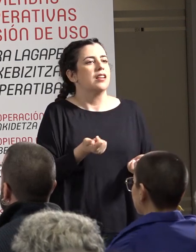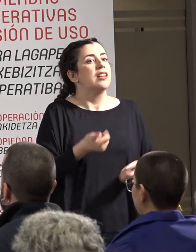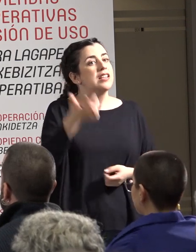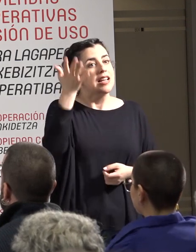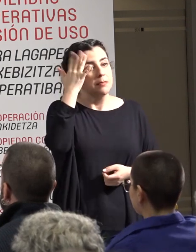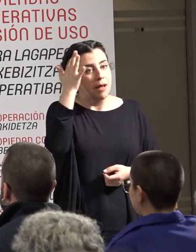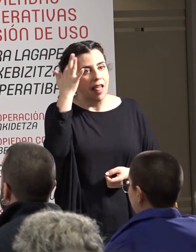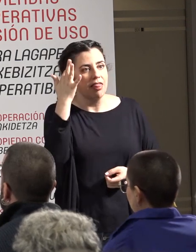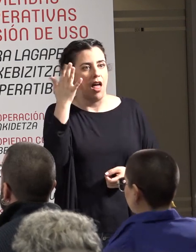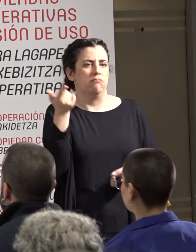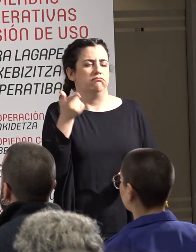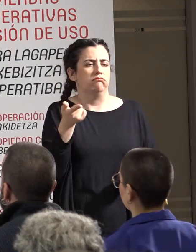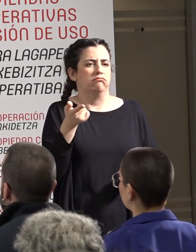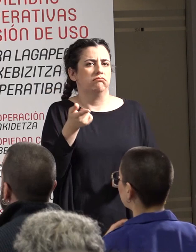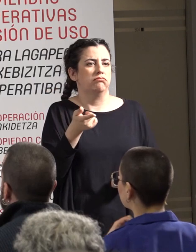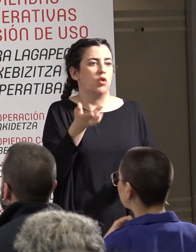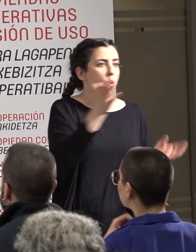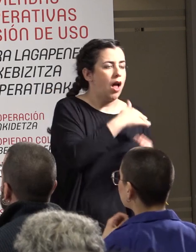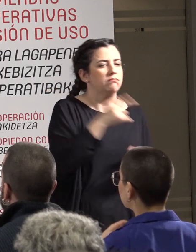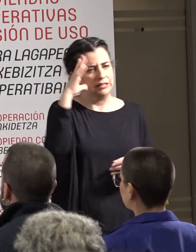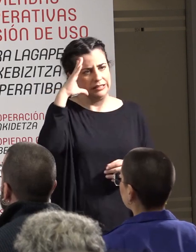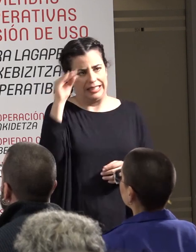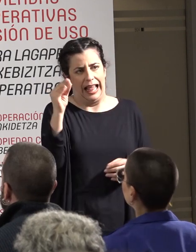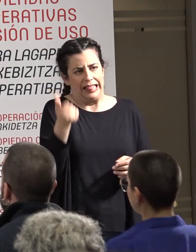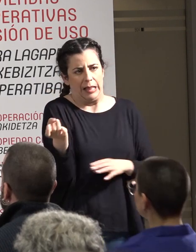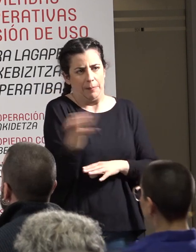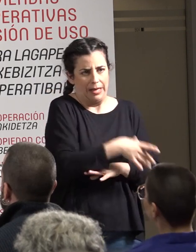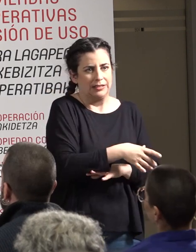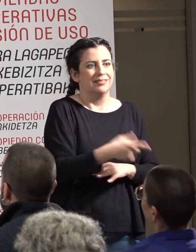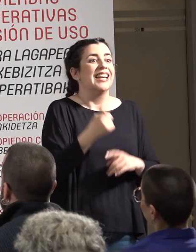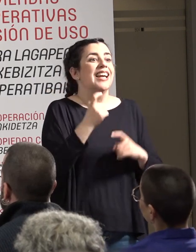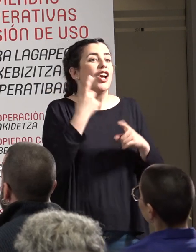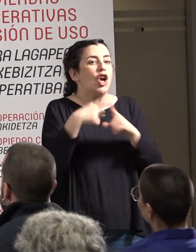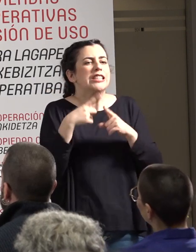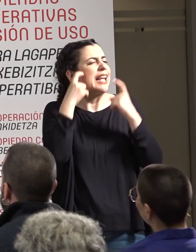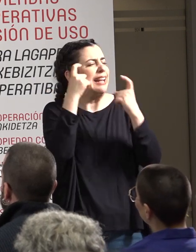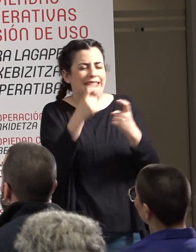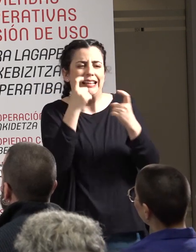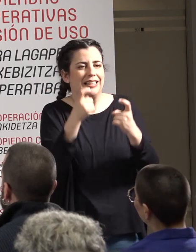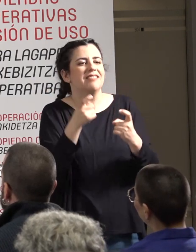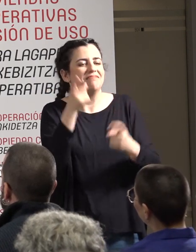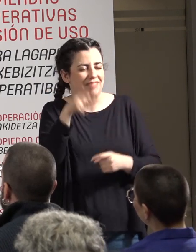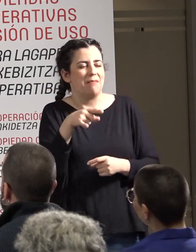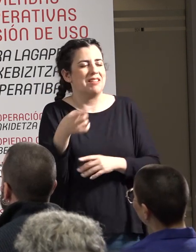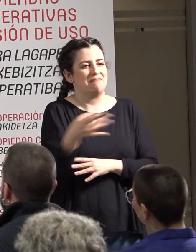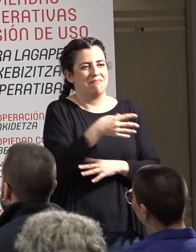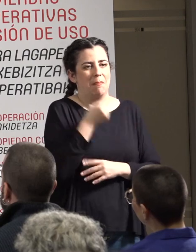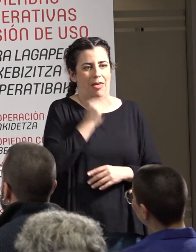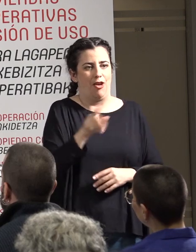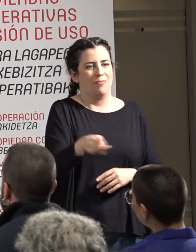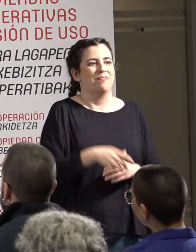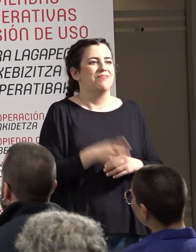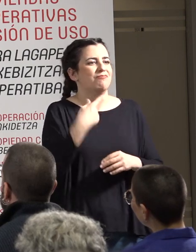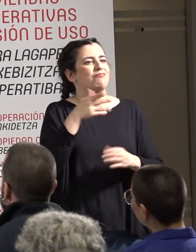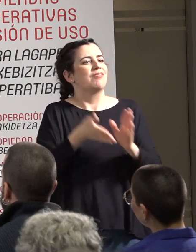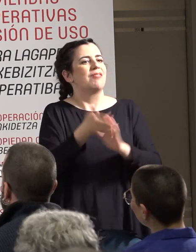que no tenerla y tratar de hacer las cosas que no intentarlo. Así que nos veremos en el camino. Y nada, bienvenidos y